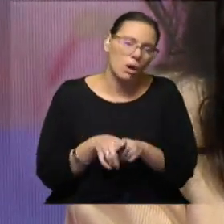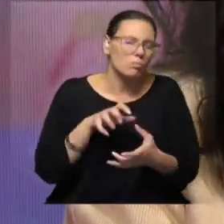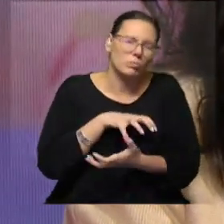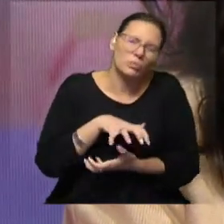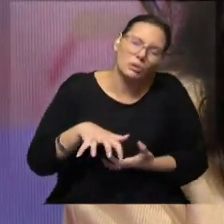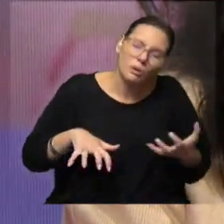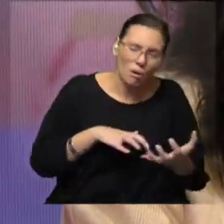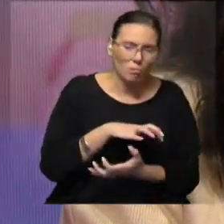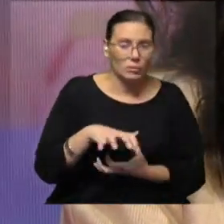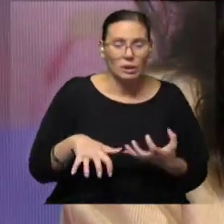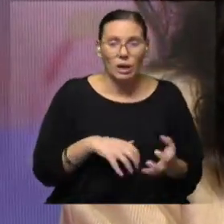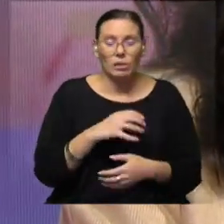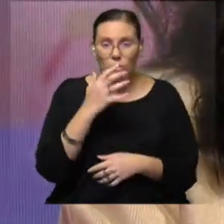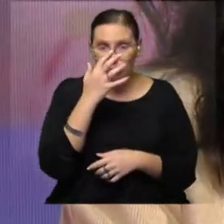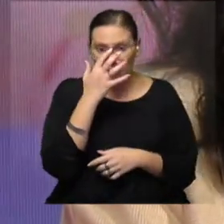complicado